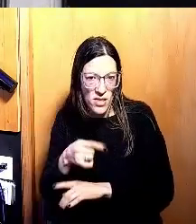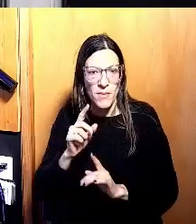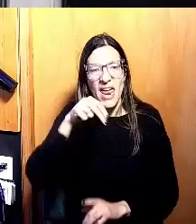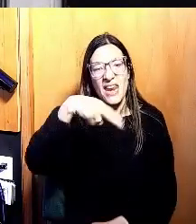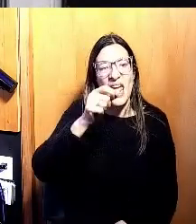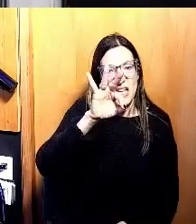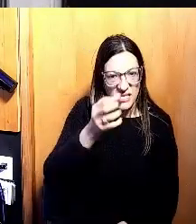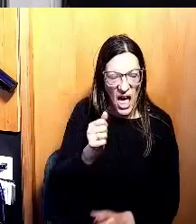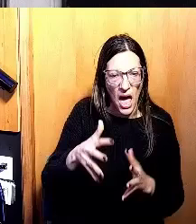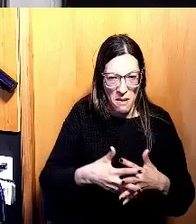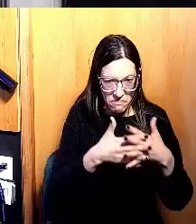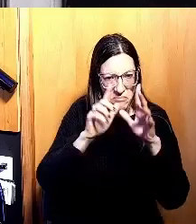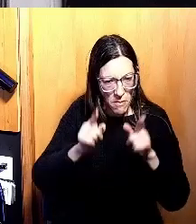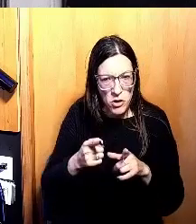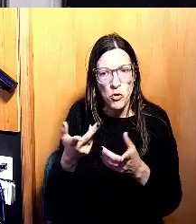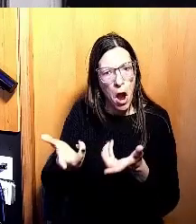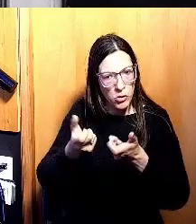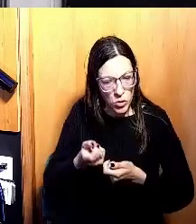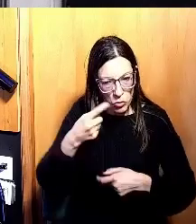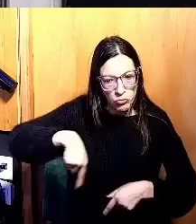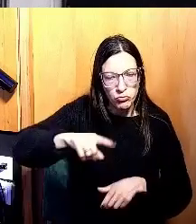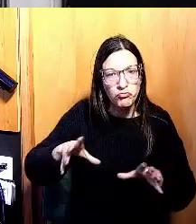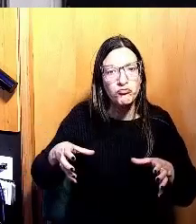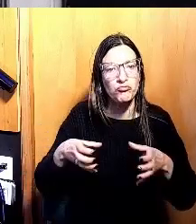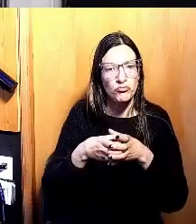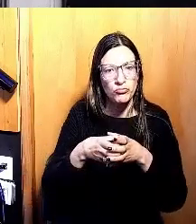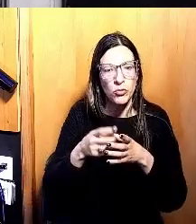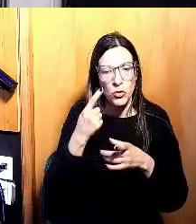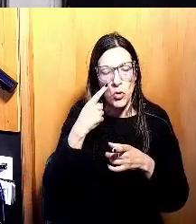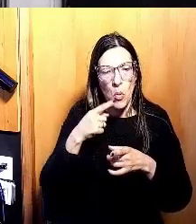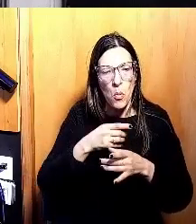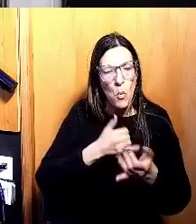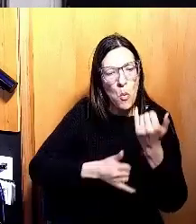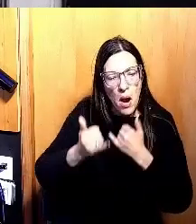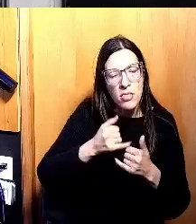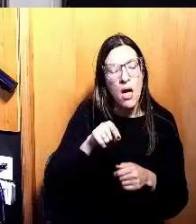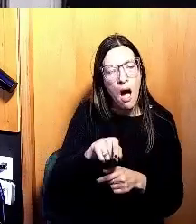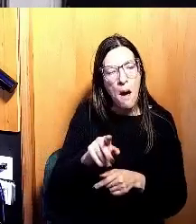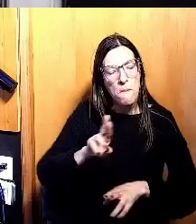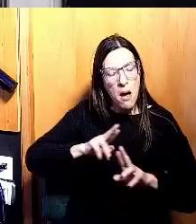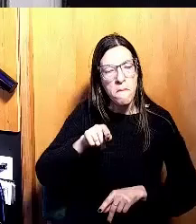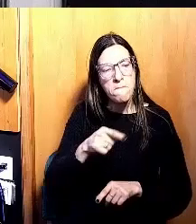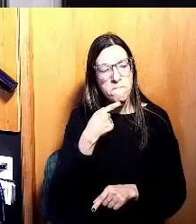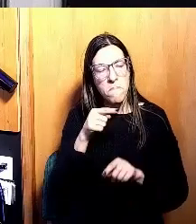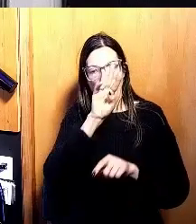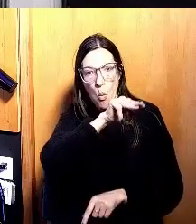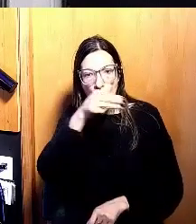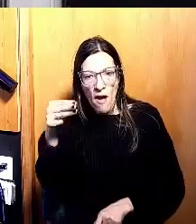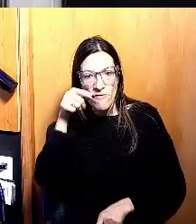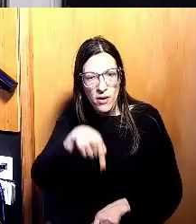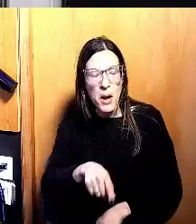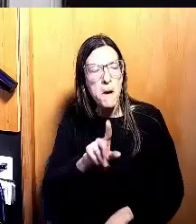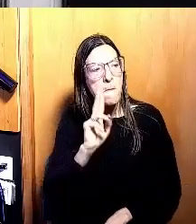de Norteamérica, que han colaborado muchísimo, sobre todo en, digamos